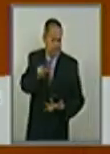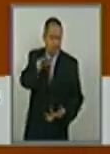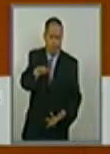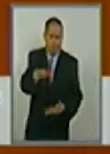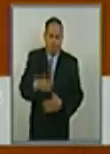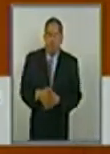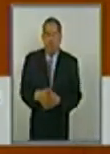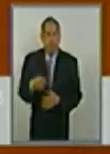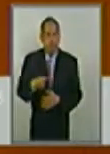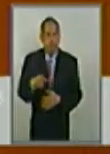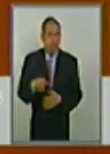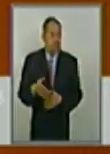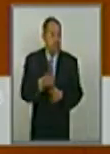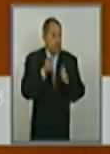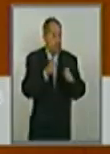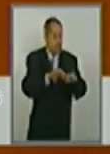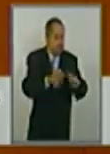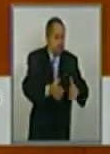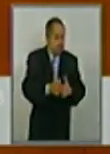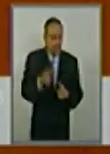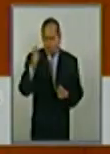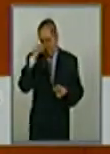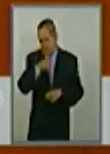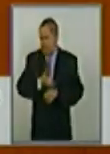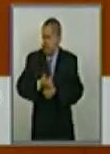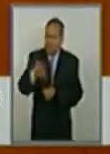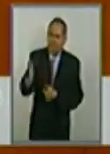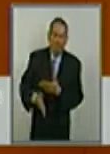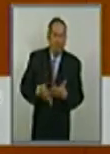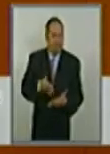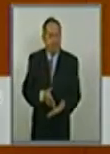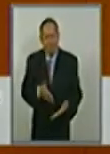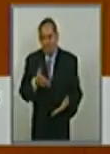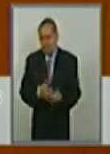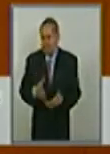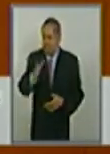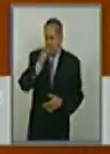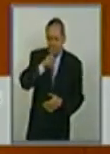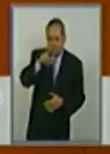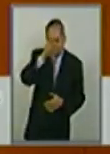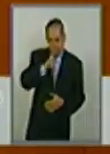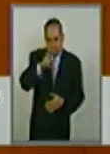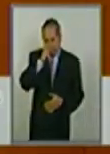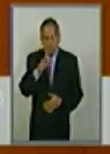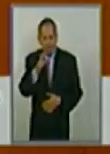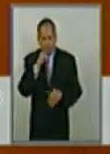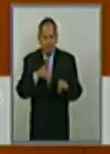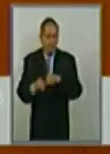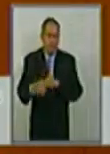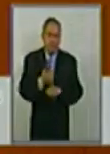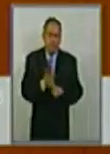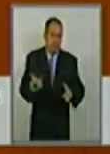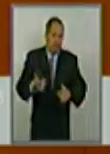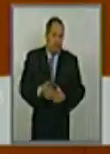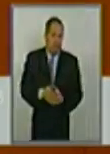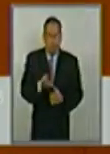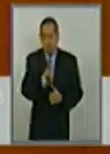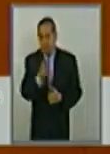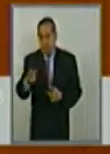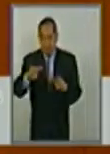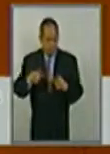a esta actividad se enfrentan a retos y obstáculos considerables para desarrollar su labor. Muchos